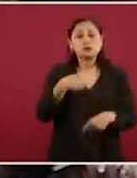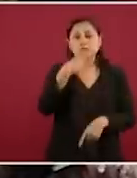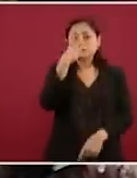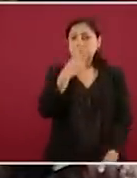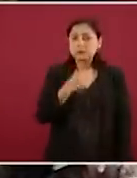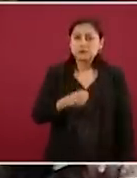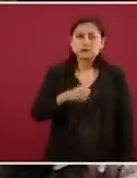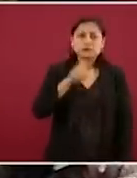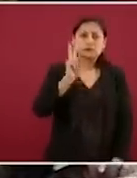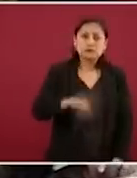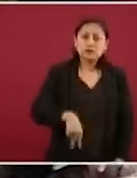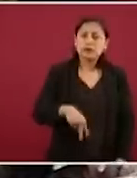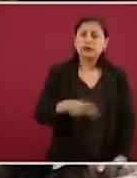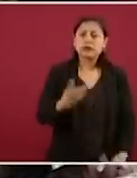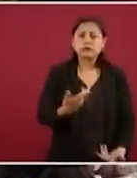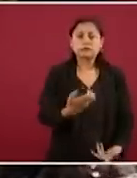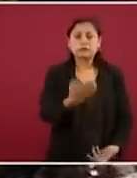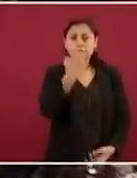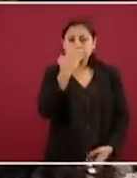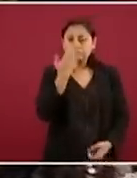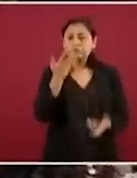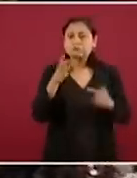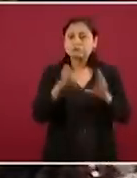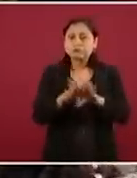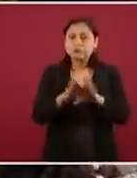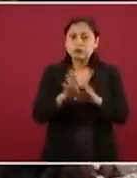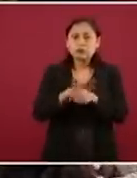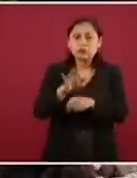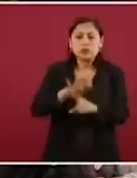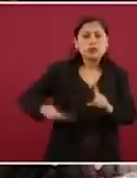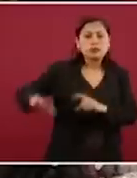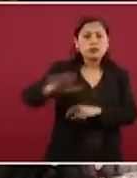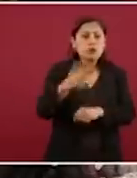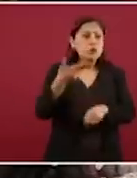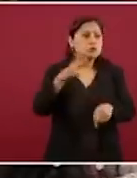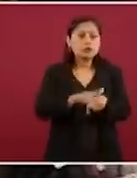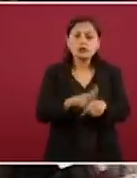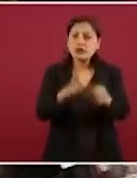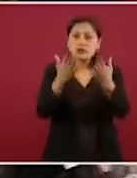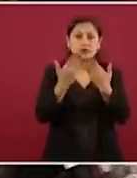incluso pues porque no tiene ni siquiera un hospital. El hospital